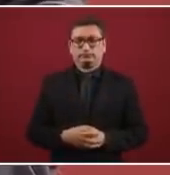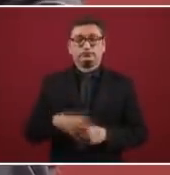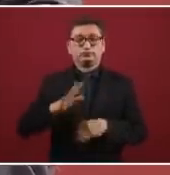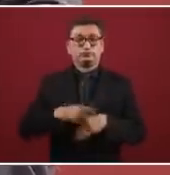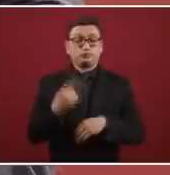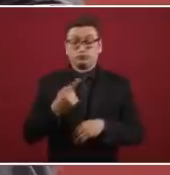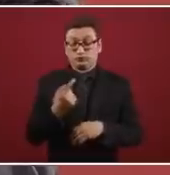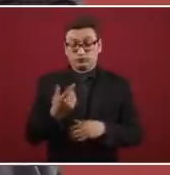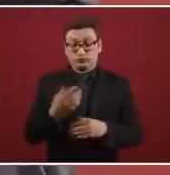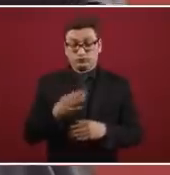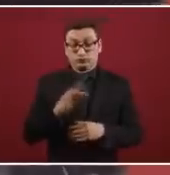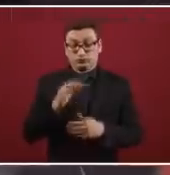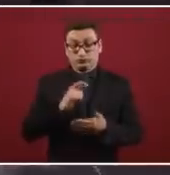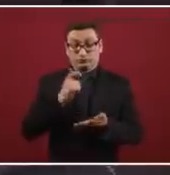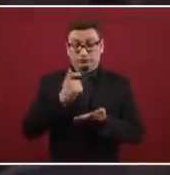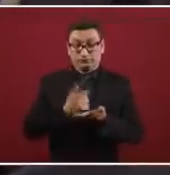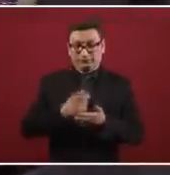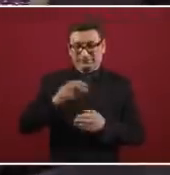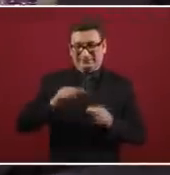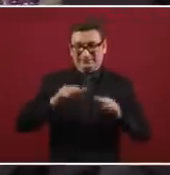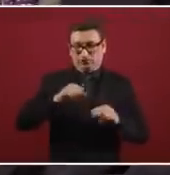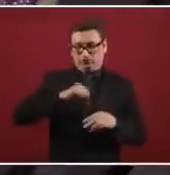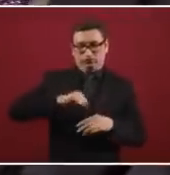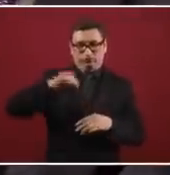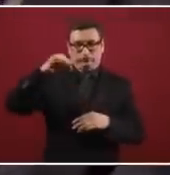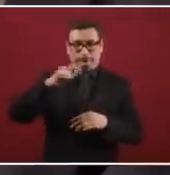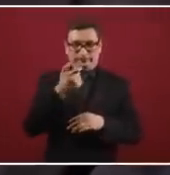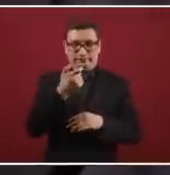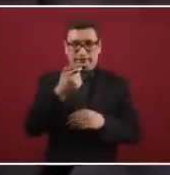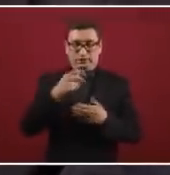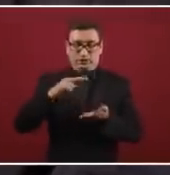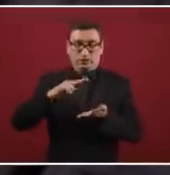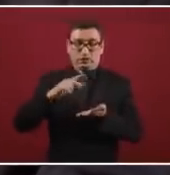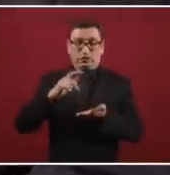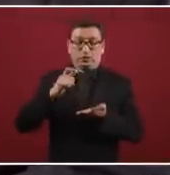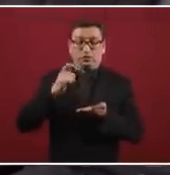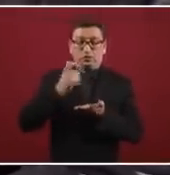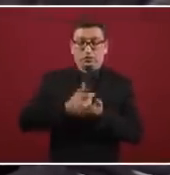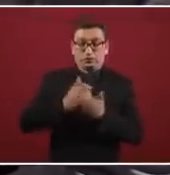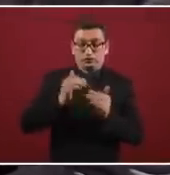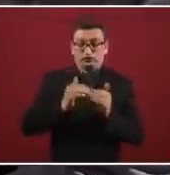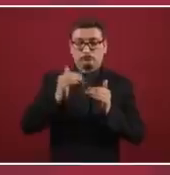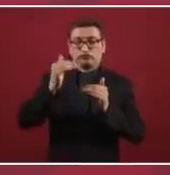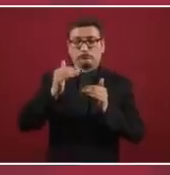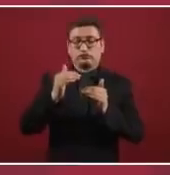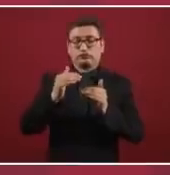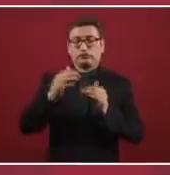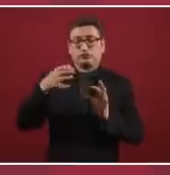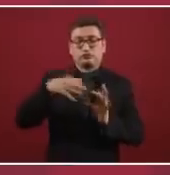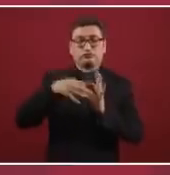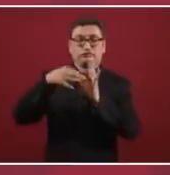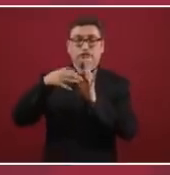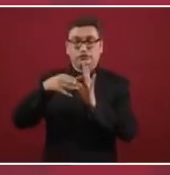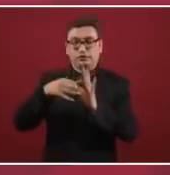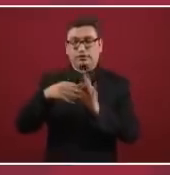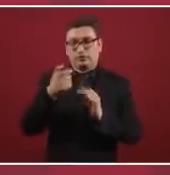aumentamos de conformidad con la inflación, entonces sería bajar, ¿sí?,